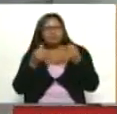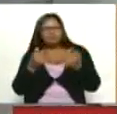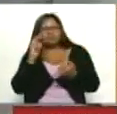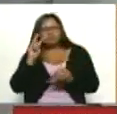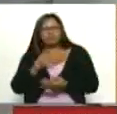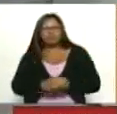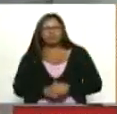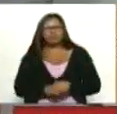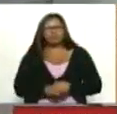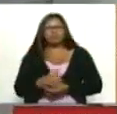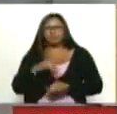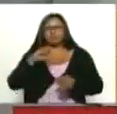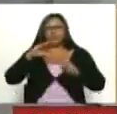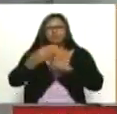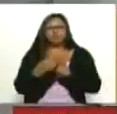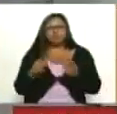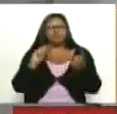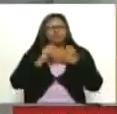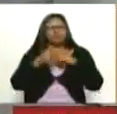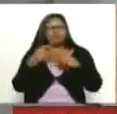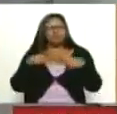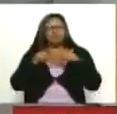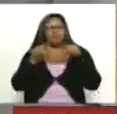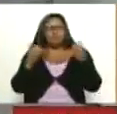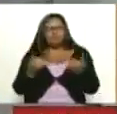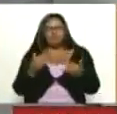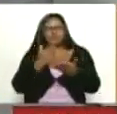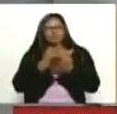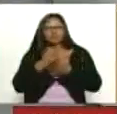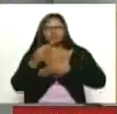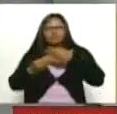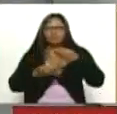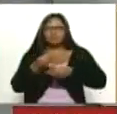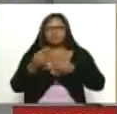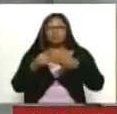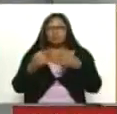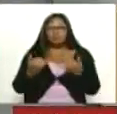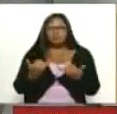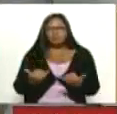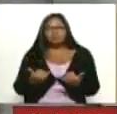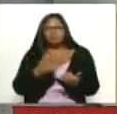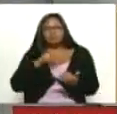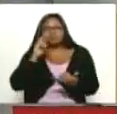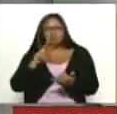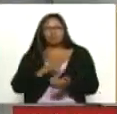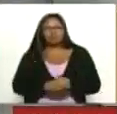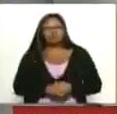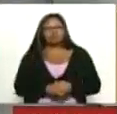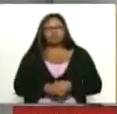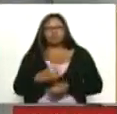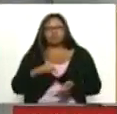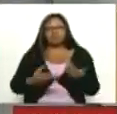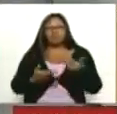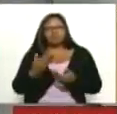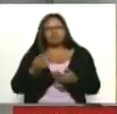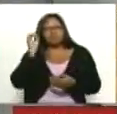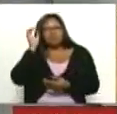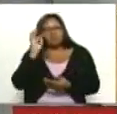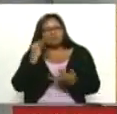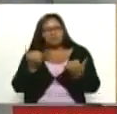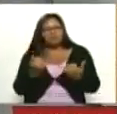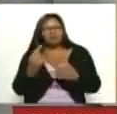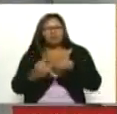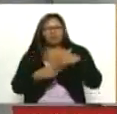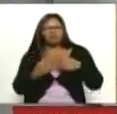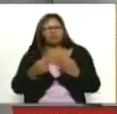cómo la cultura está transformando? O desde siempre se hizo, solo que nunca se le había dado esa importancia que le ha dado gracias a la